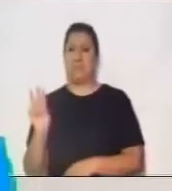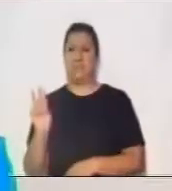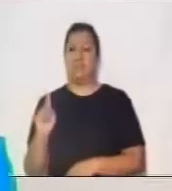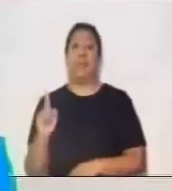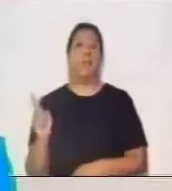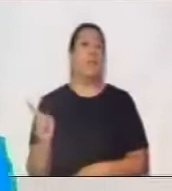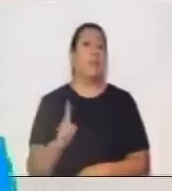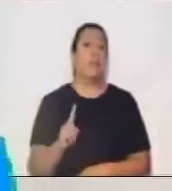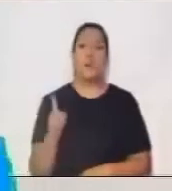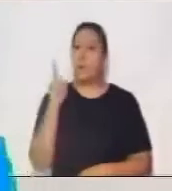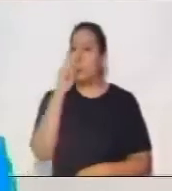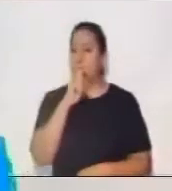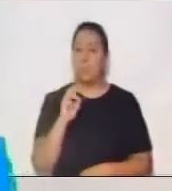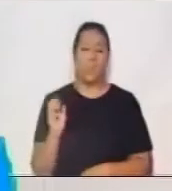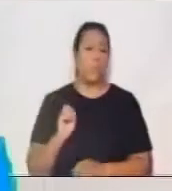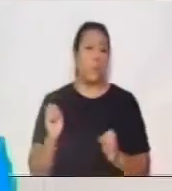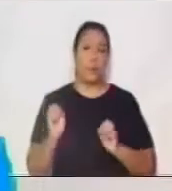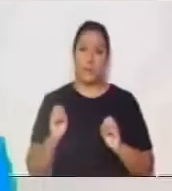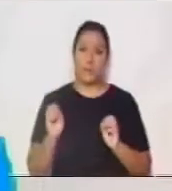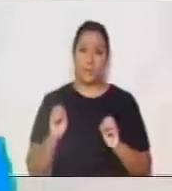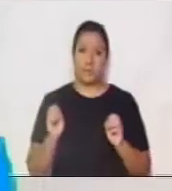Te he visto la muerte así, de cerca.